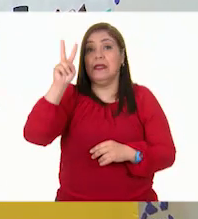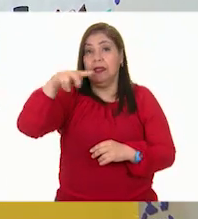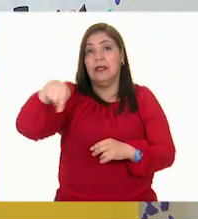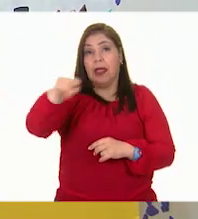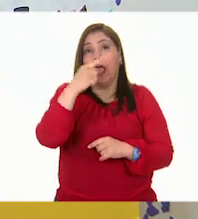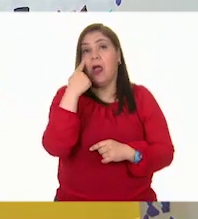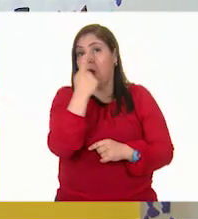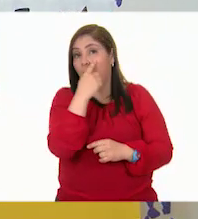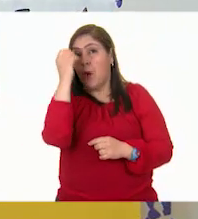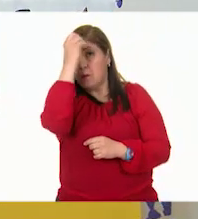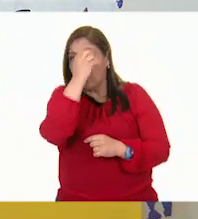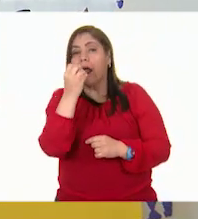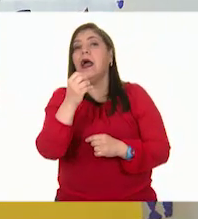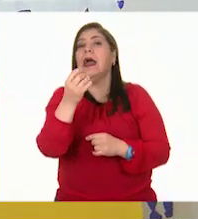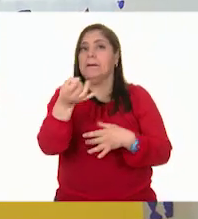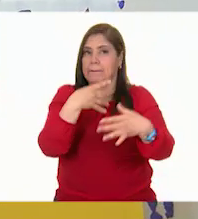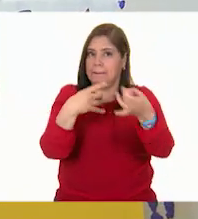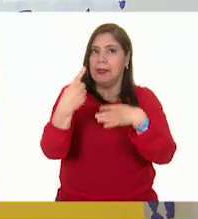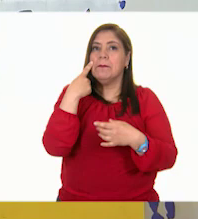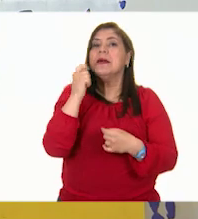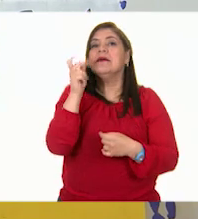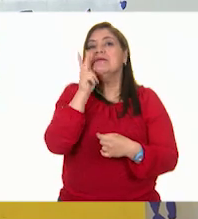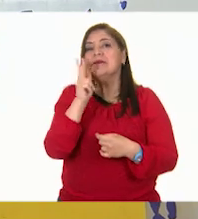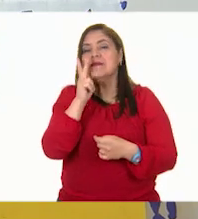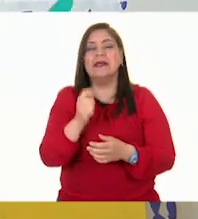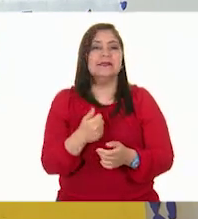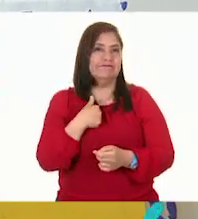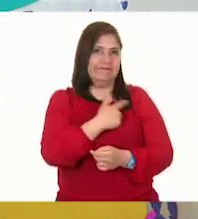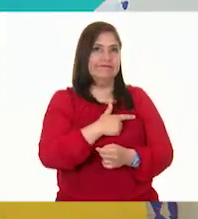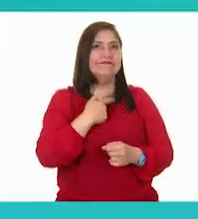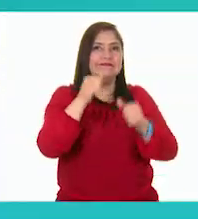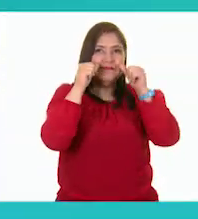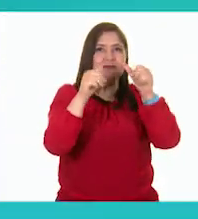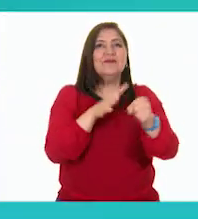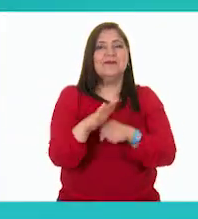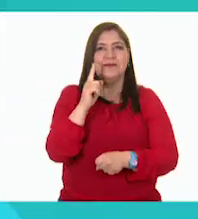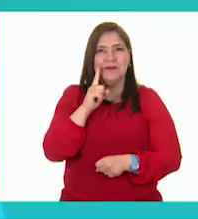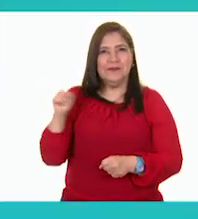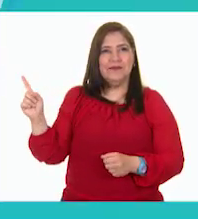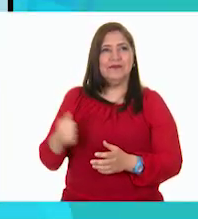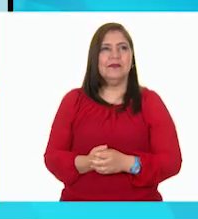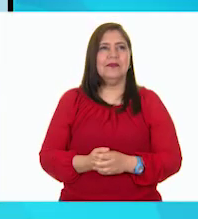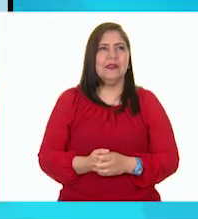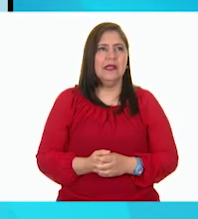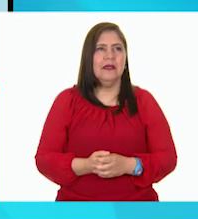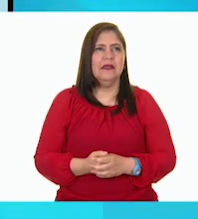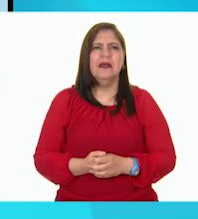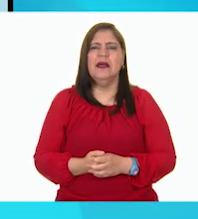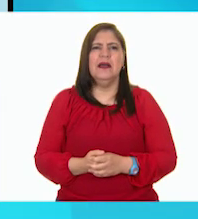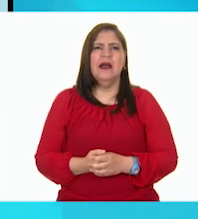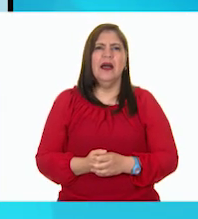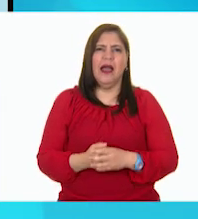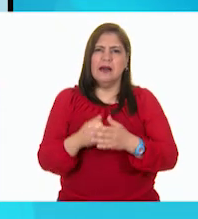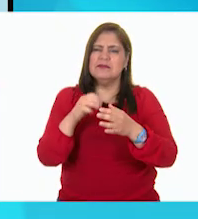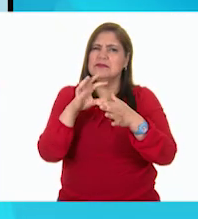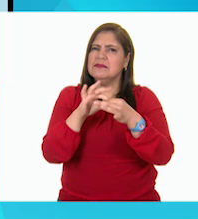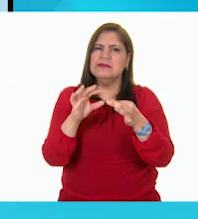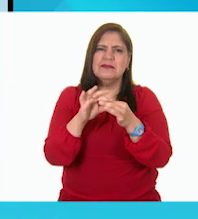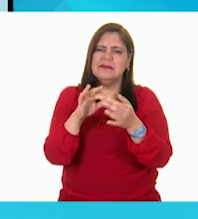nos mandaron sus comentarios. A ver, me encantaría escuchar a las niñas y los niños. ¿De qué se trató el